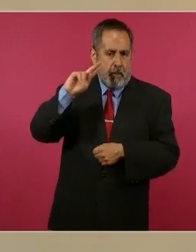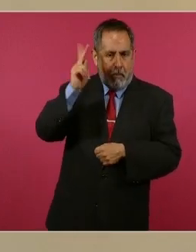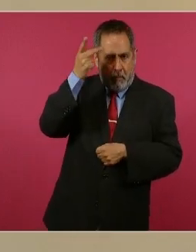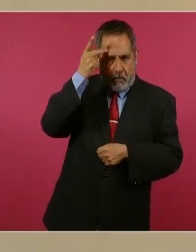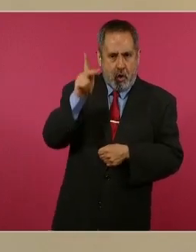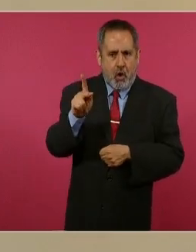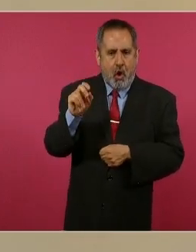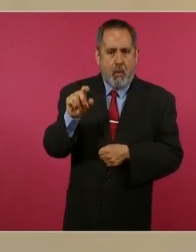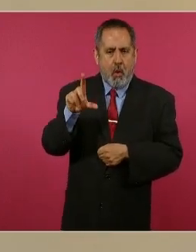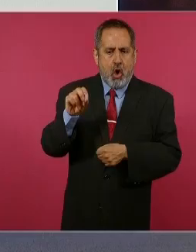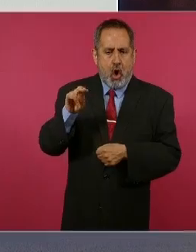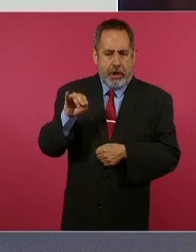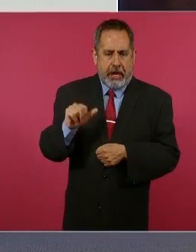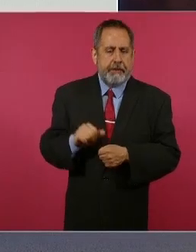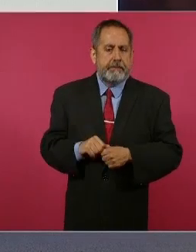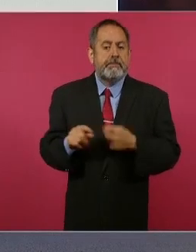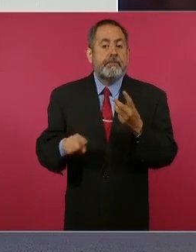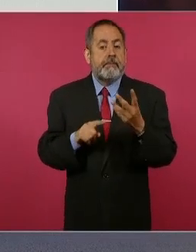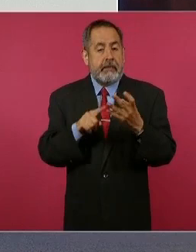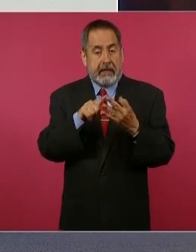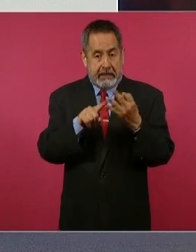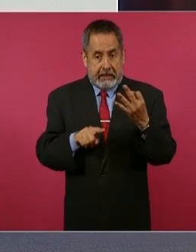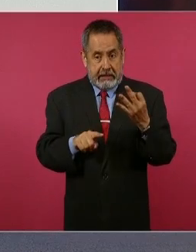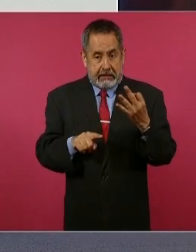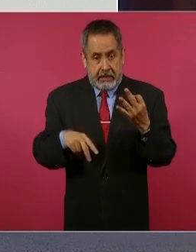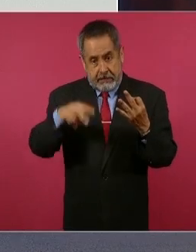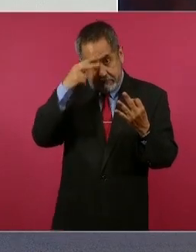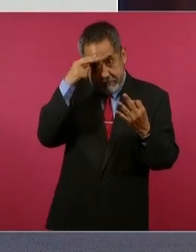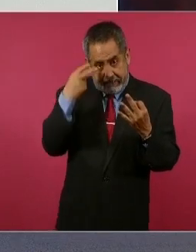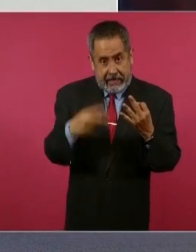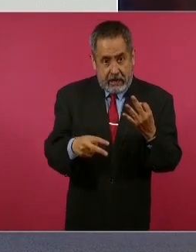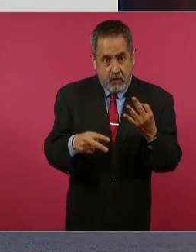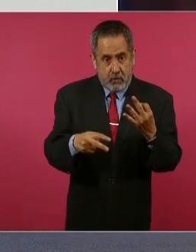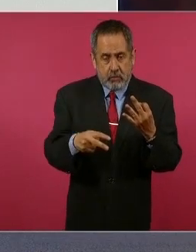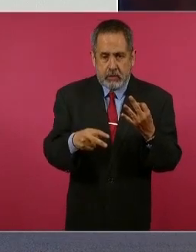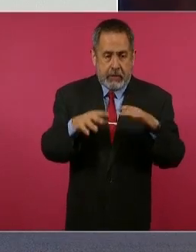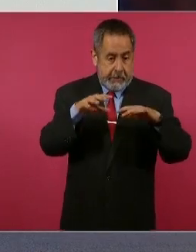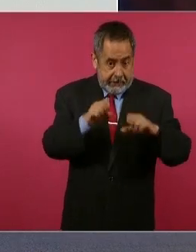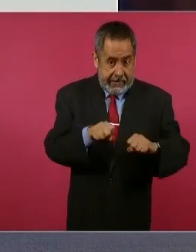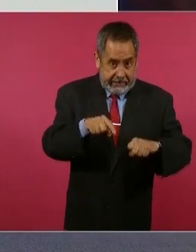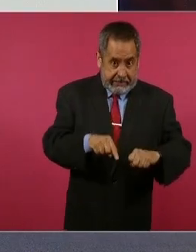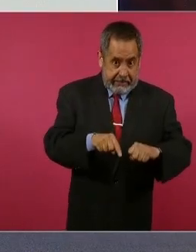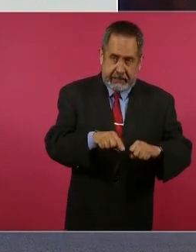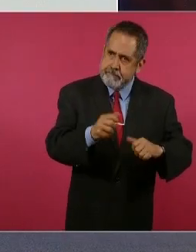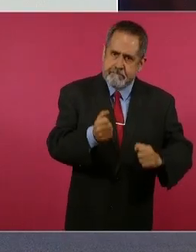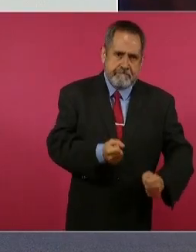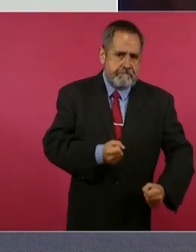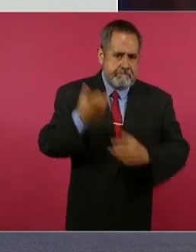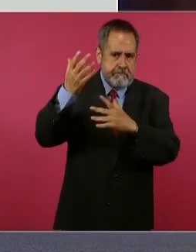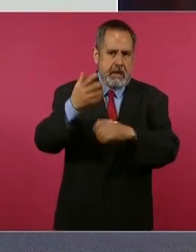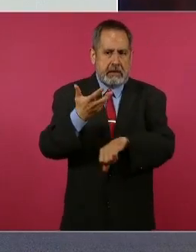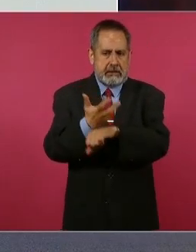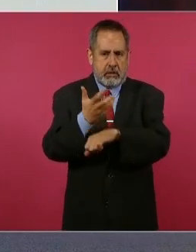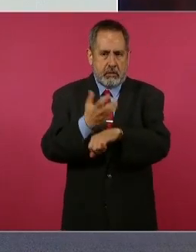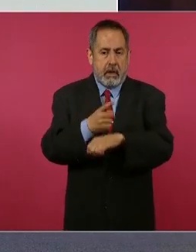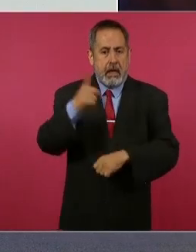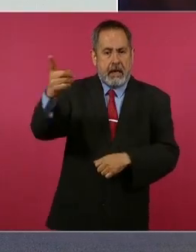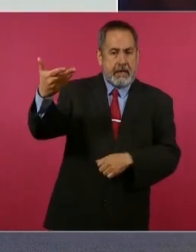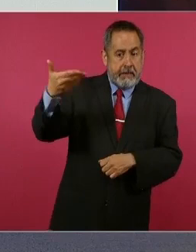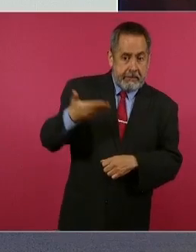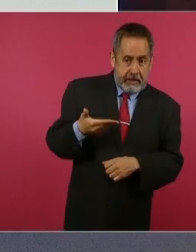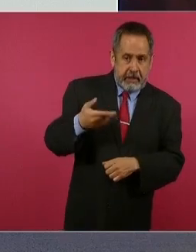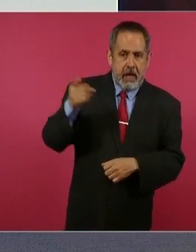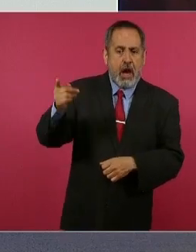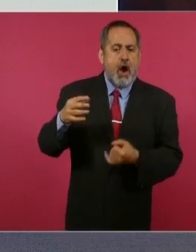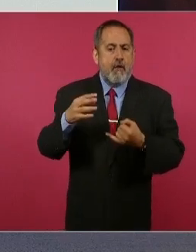y tres ciudadanos mexicanos extraditados a los Estados Unidos requeridos por tribunales de